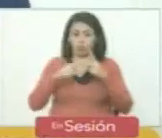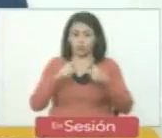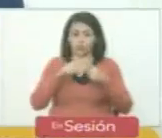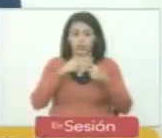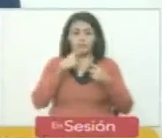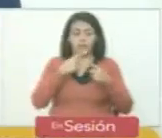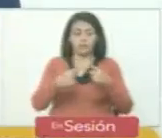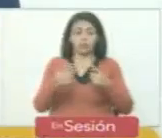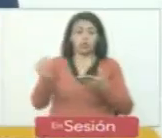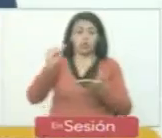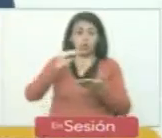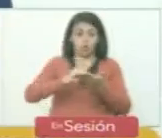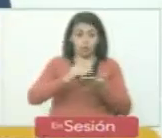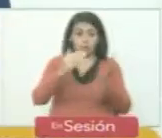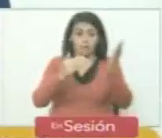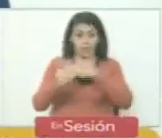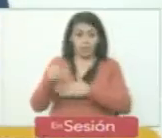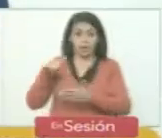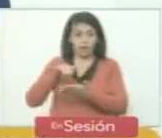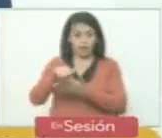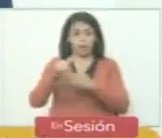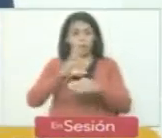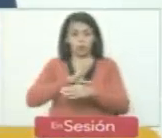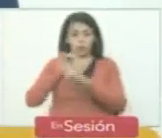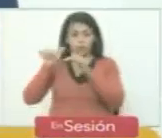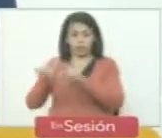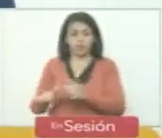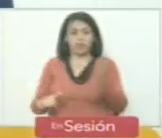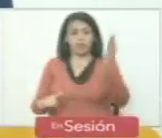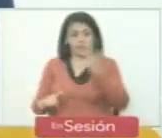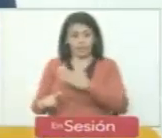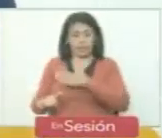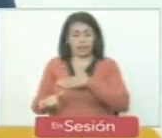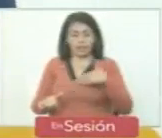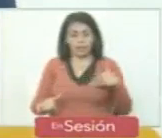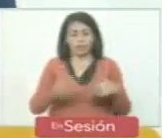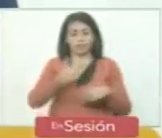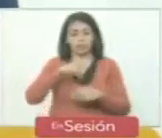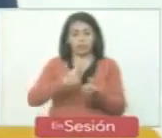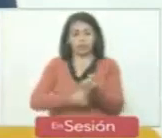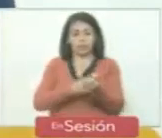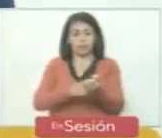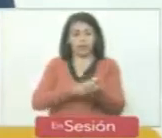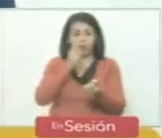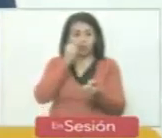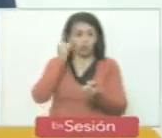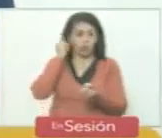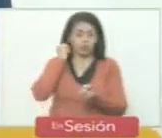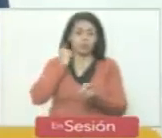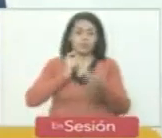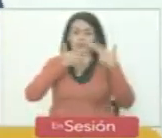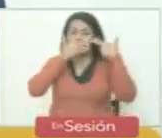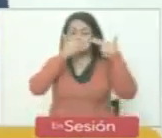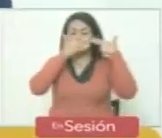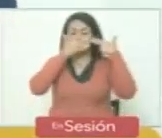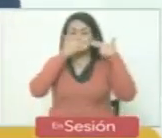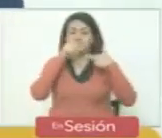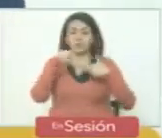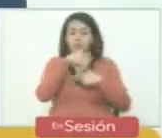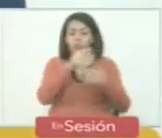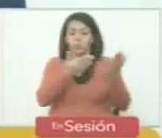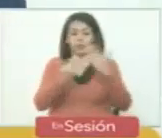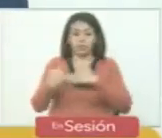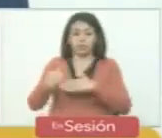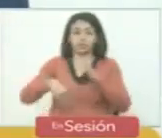Nos devuelven el avión y queremos de vuelta a nuestras hermanas y hermanos secuestrados. Si no, nos vamos